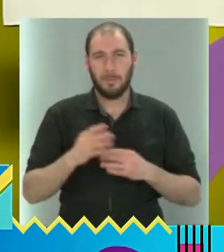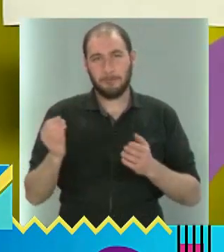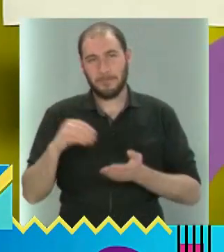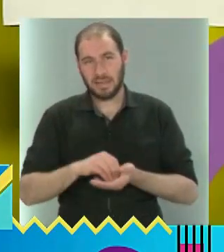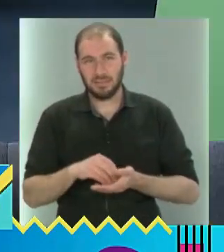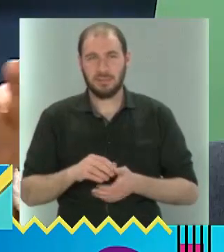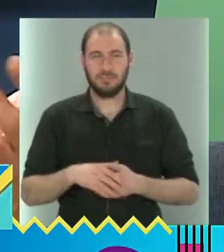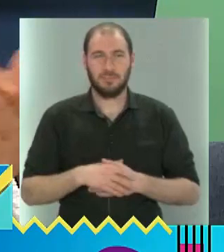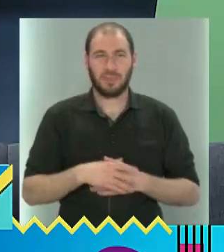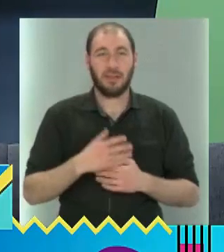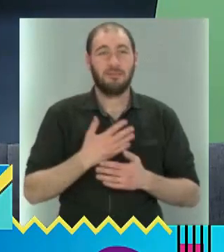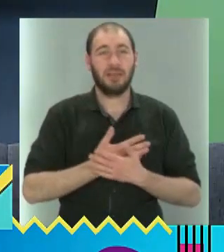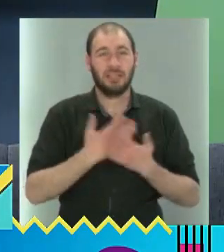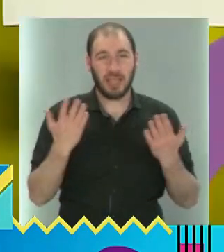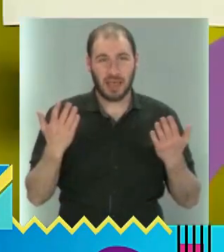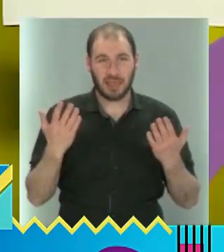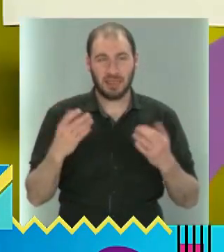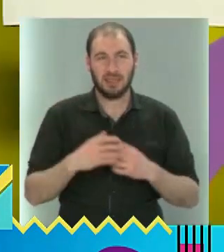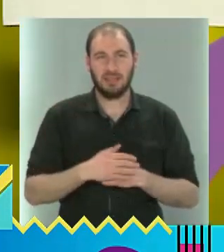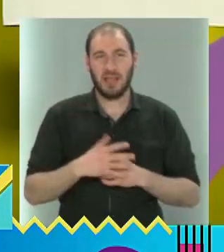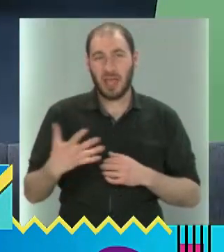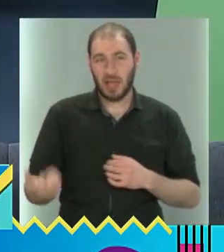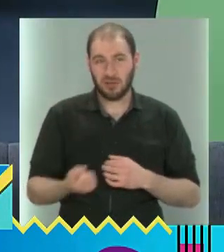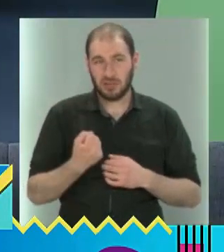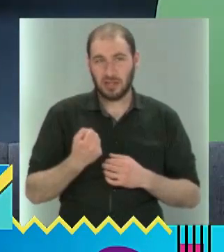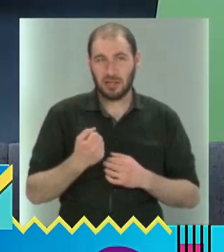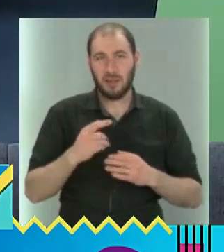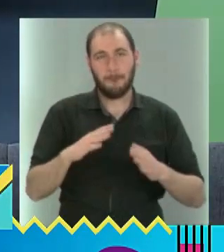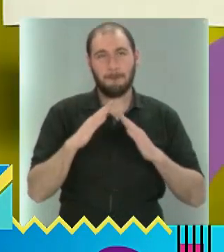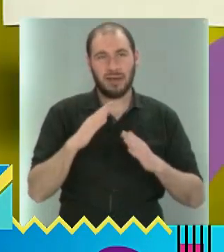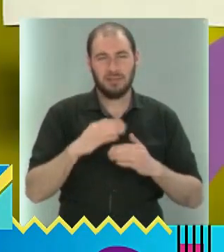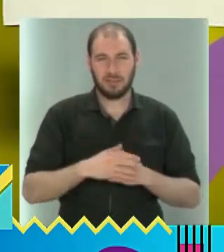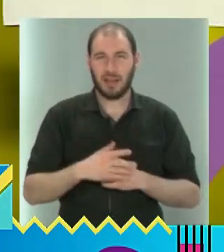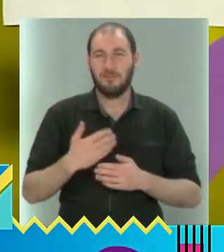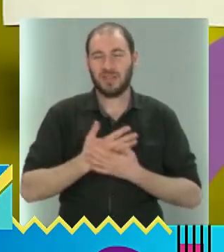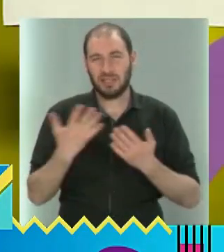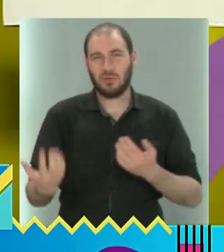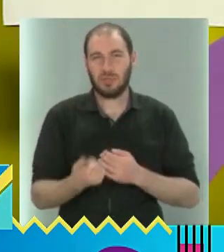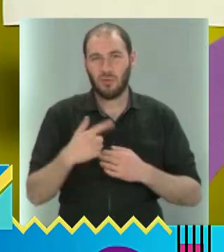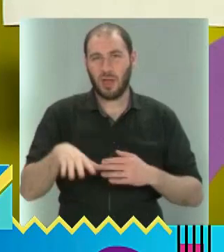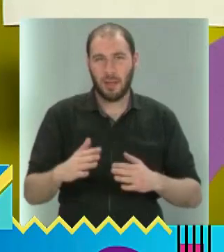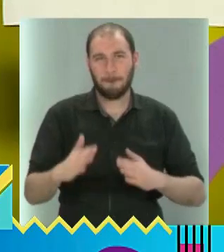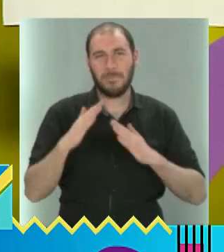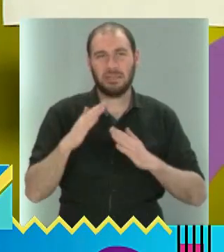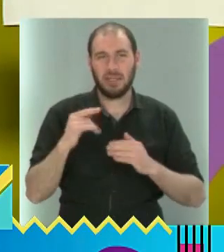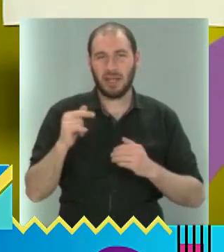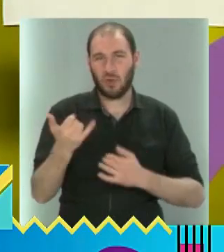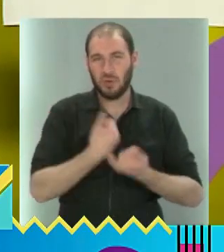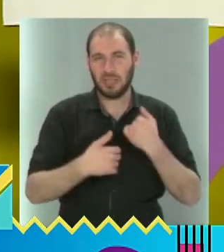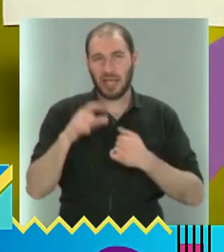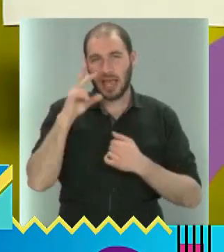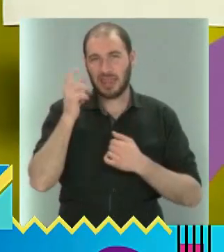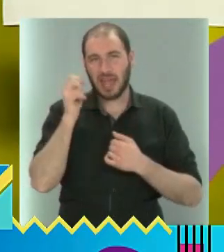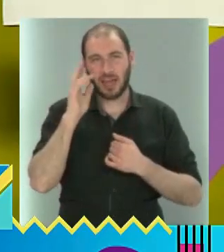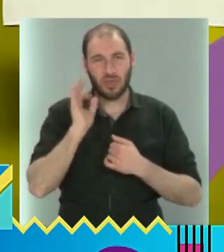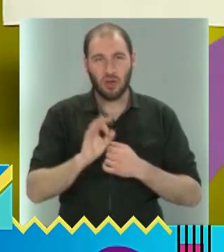completemos. La felicidad. La felicidad. La encontramos en las artes marciales. La felicidad la encontramos en las artes marciales, es lo que nos dice Edgardo. Y